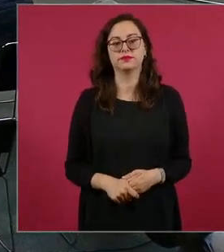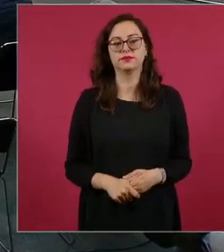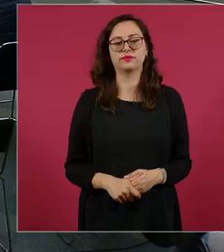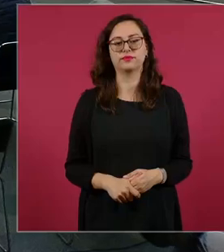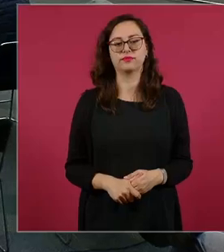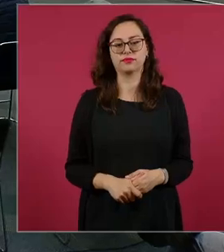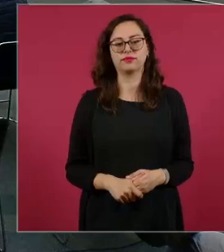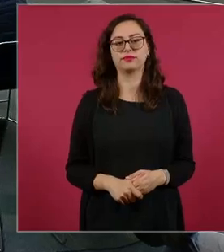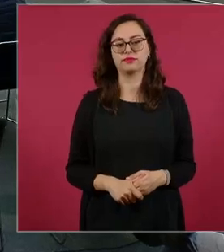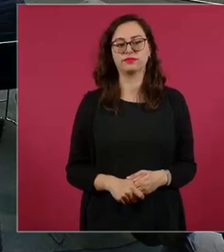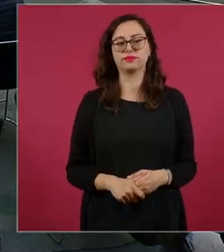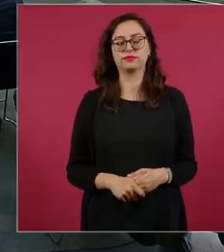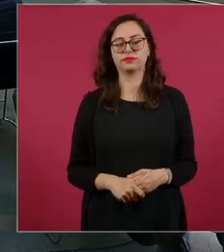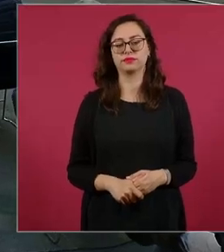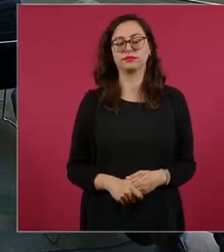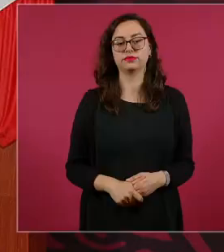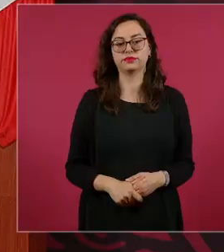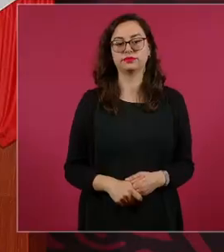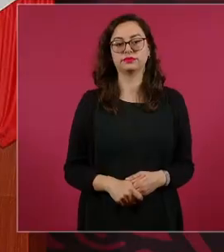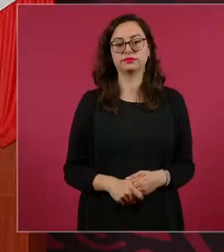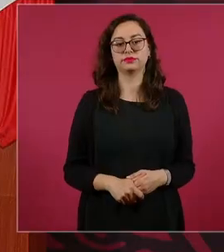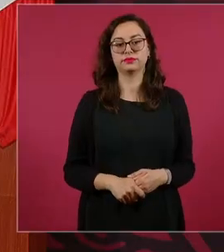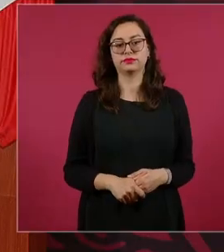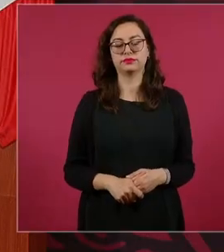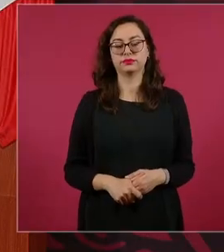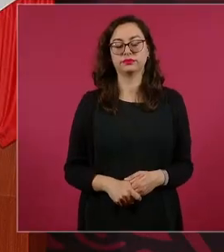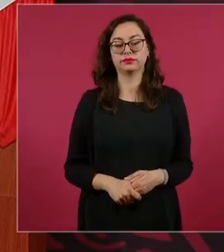entonces lo que hicimos